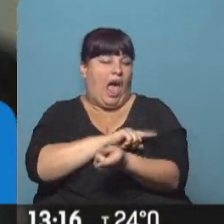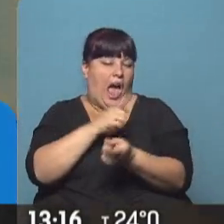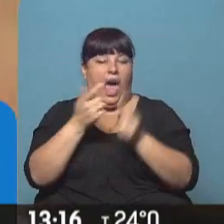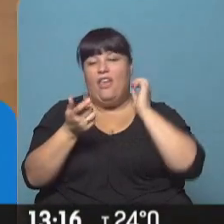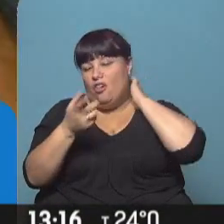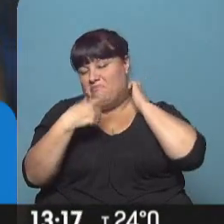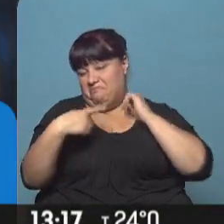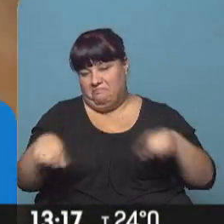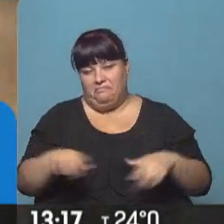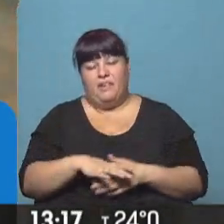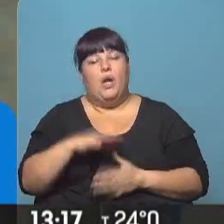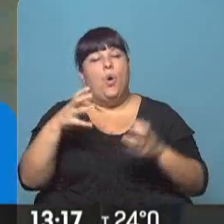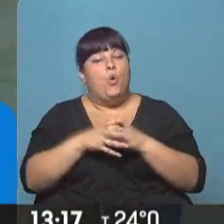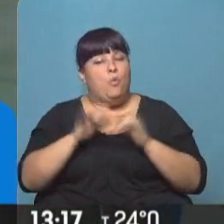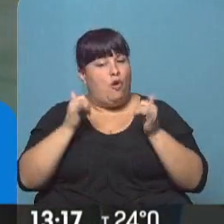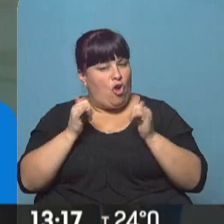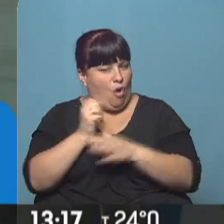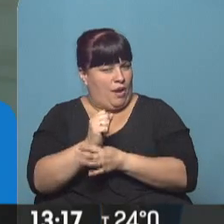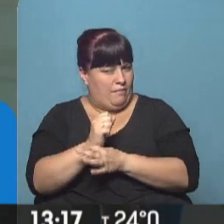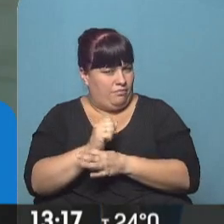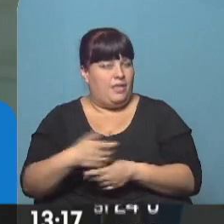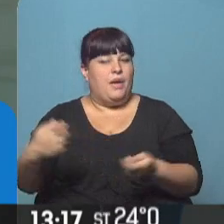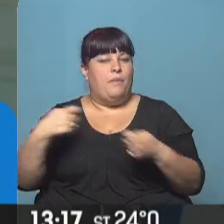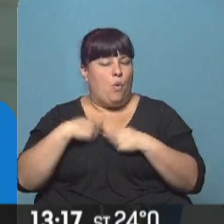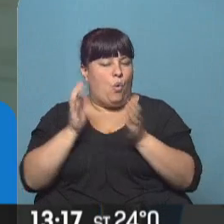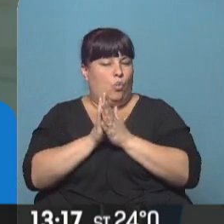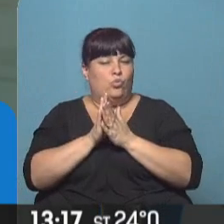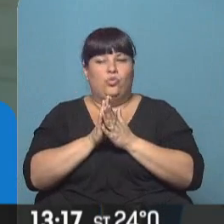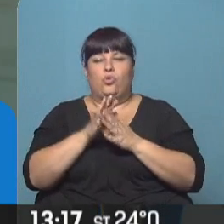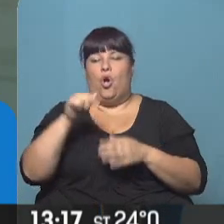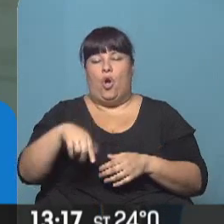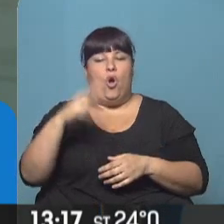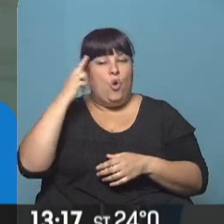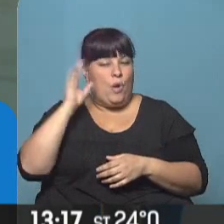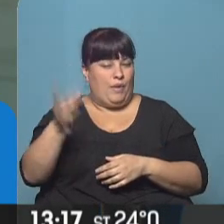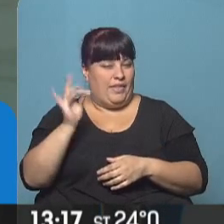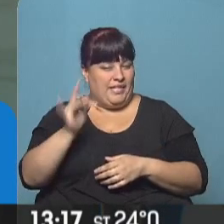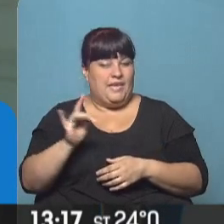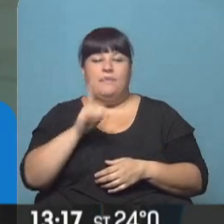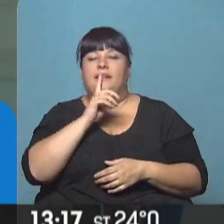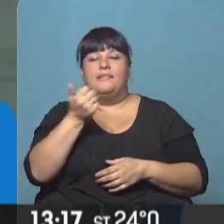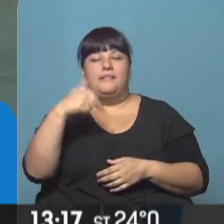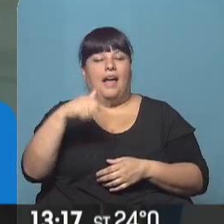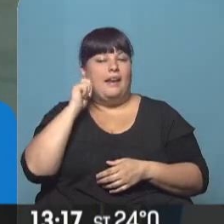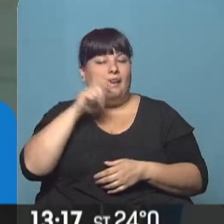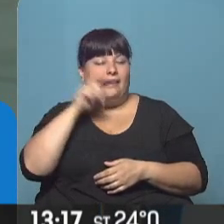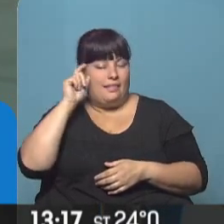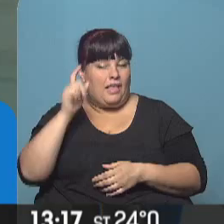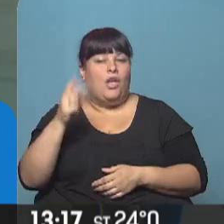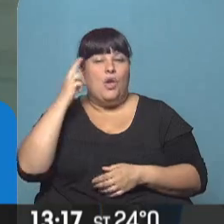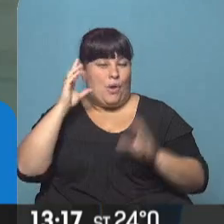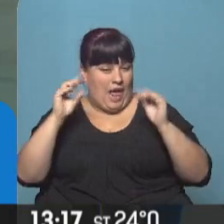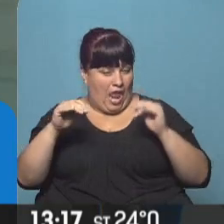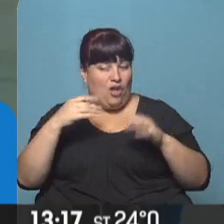hacer scratch. En una banda de jóvenes talentos que me va a acompañar para este 9 de diciembre en La Tangente. A las 9 de la